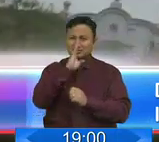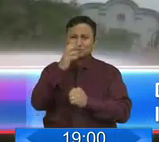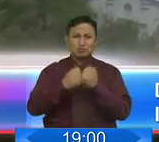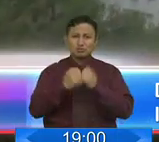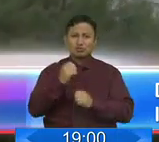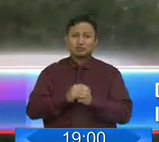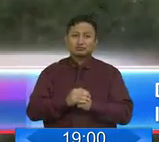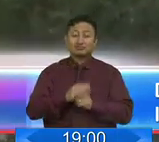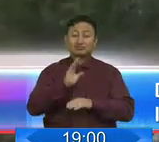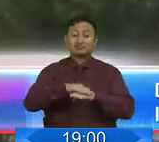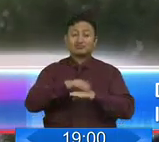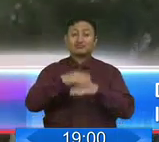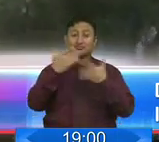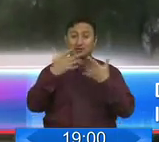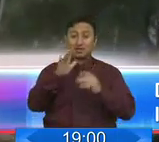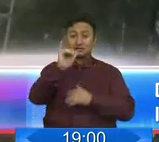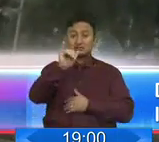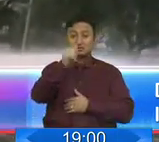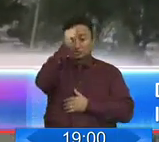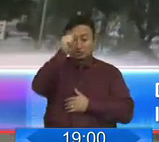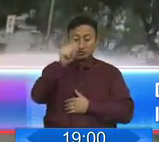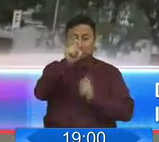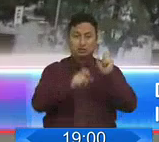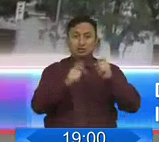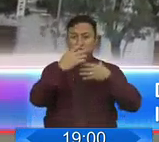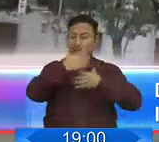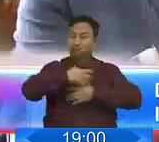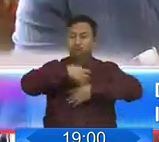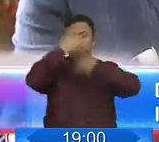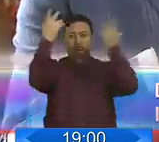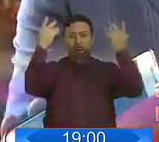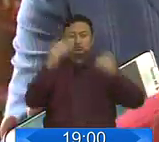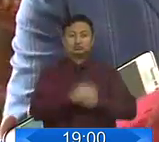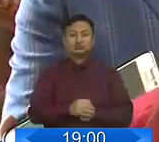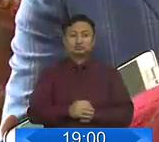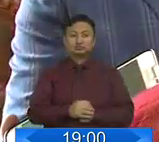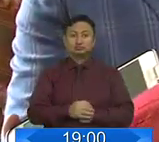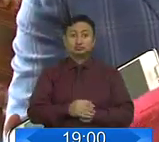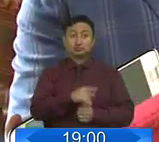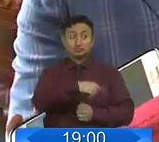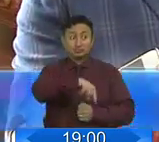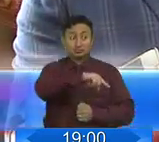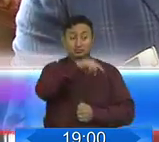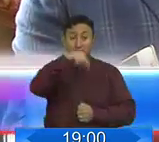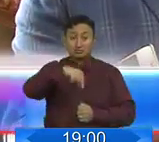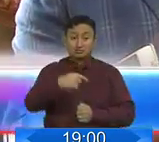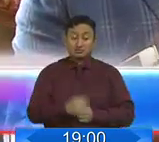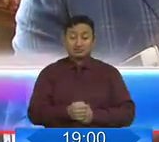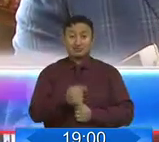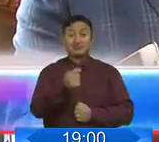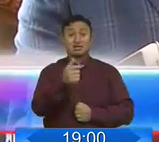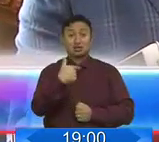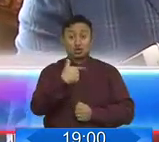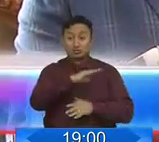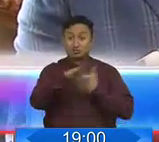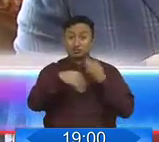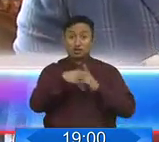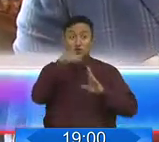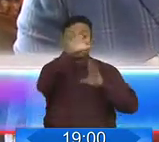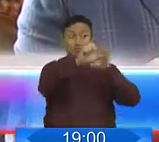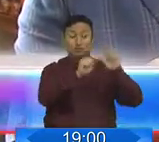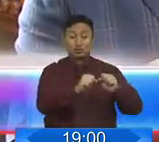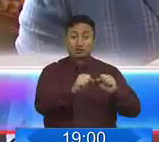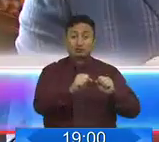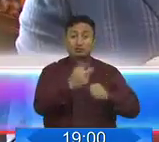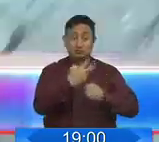hasta que el fin de semana terminó con la paciencia de los feligreses. Y que de gracias de aquí que realmente salió vivo, porque yo creo que al menos haciéndole eso algo a un